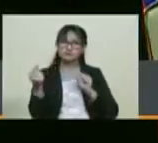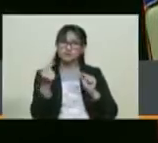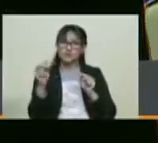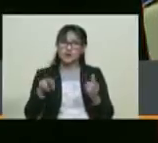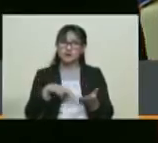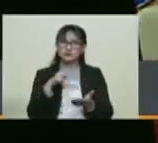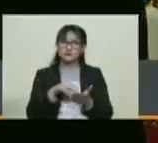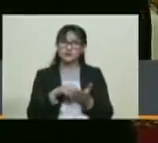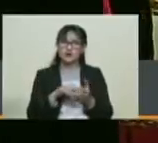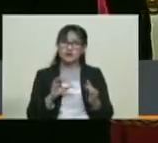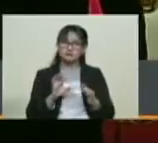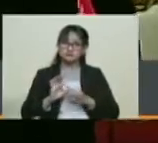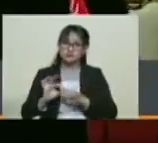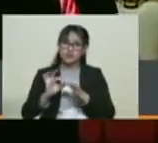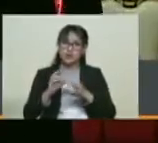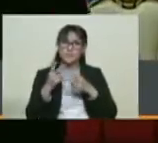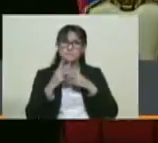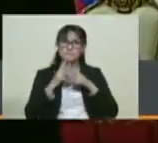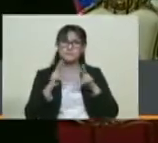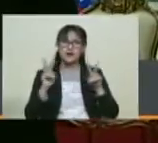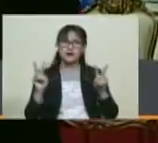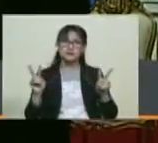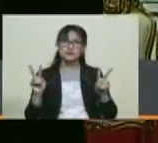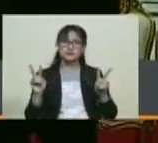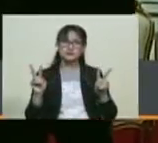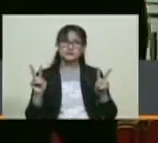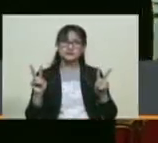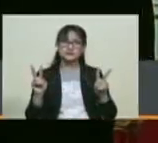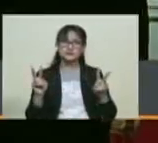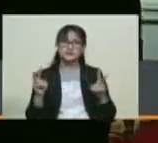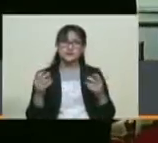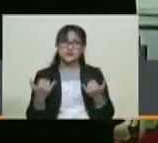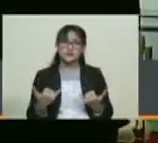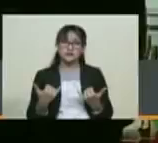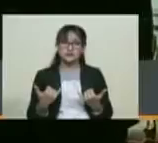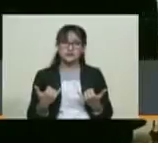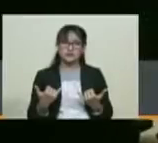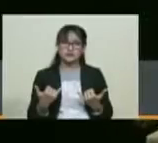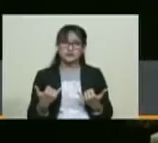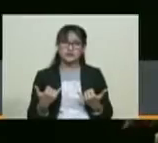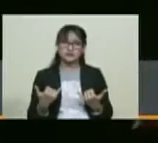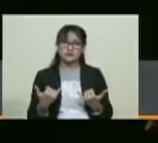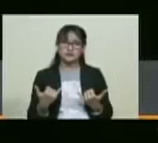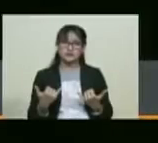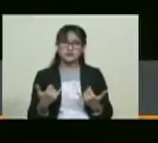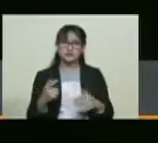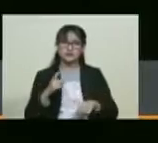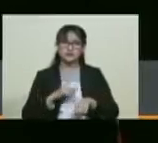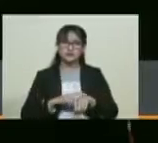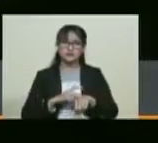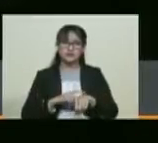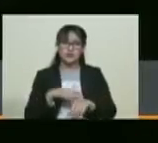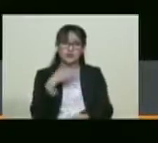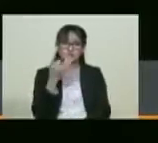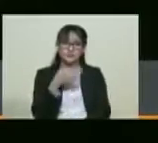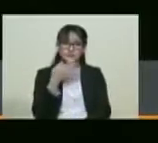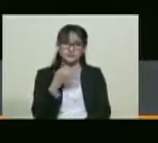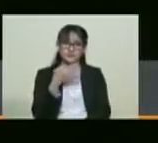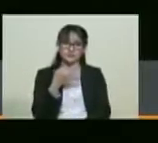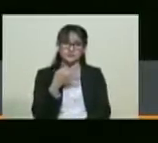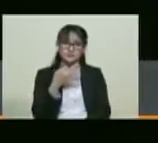nacional para la reconciliación, la pacificación. Además, en este contexto también podemos mencionar a esta hora de la tarde